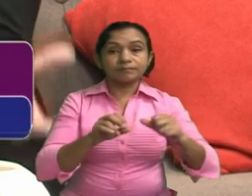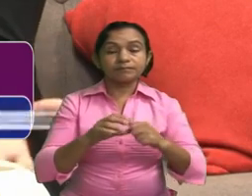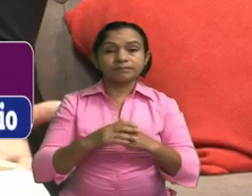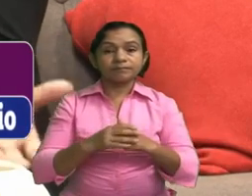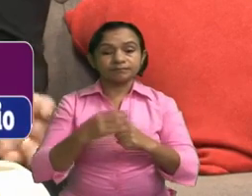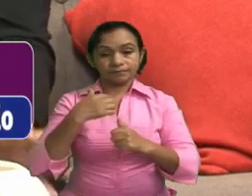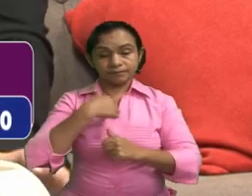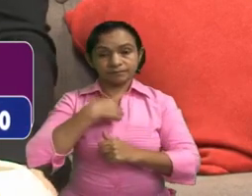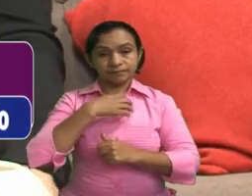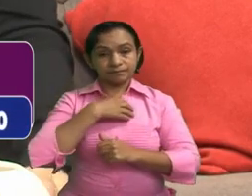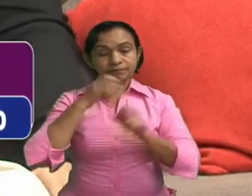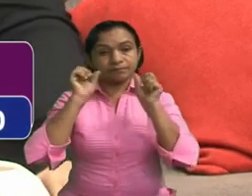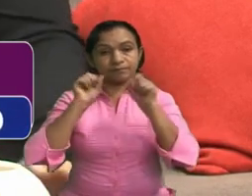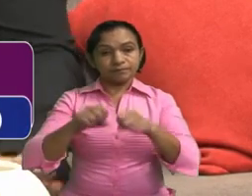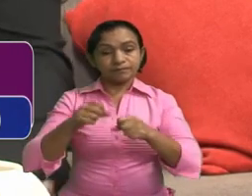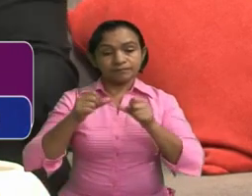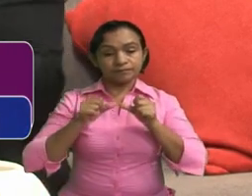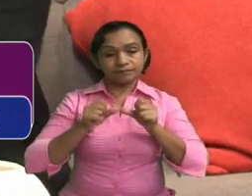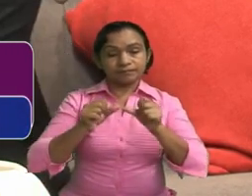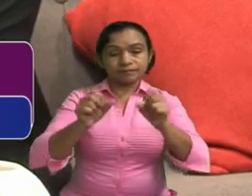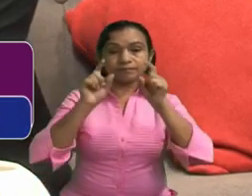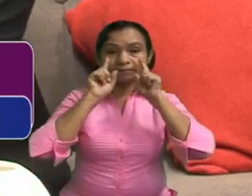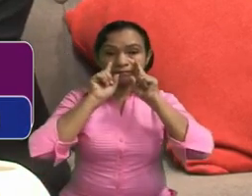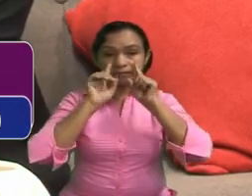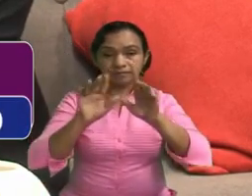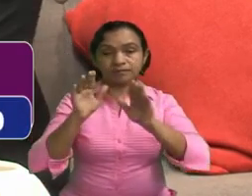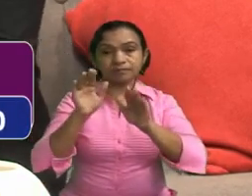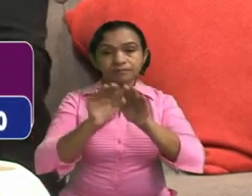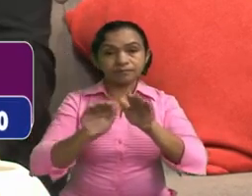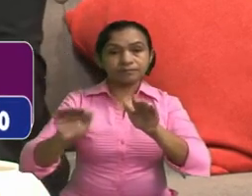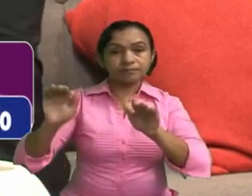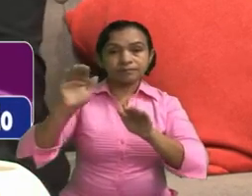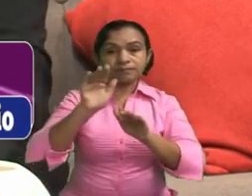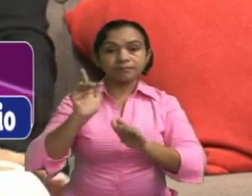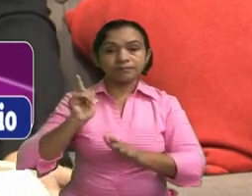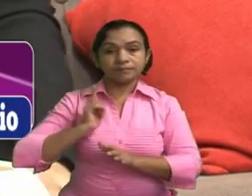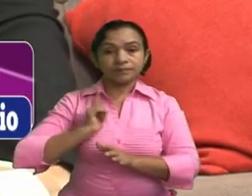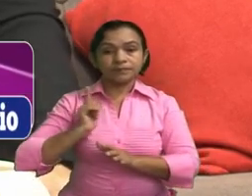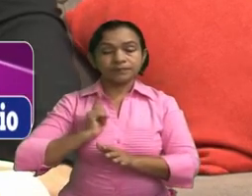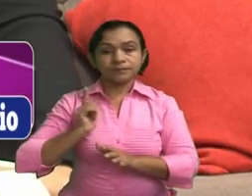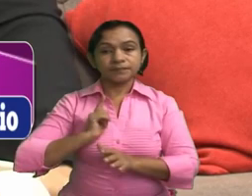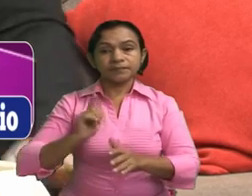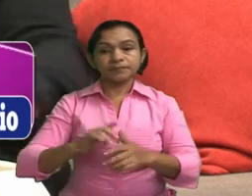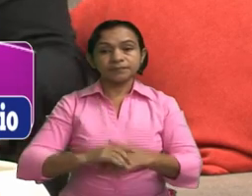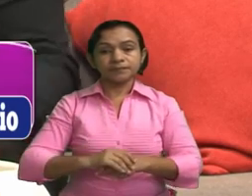ser rentable poder seguir conservando mi bosque, uh-huh, porque voy a tener